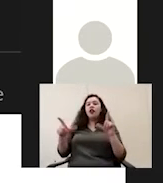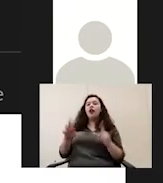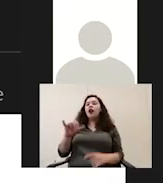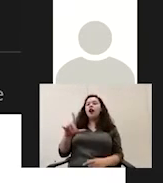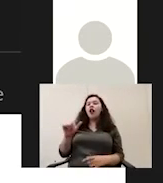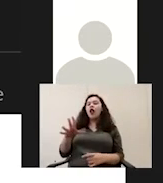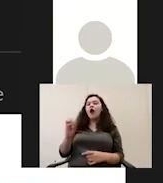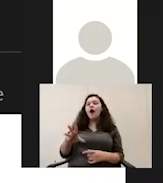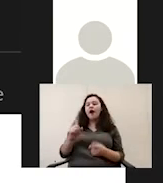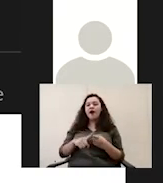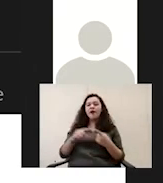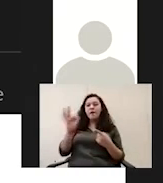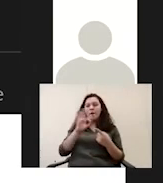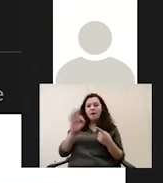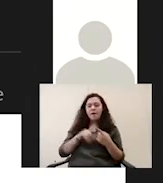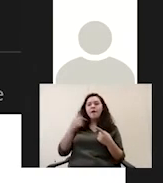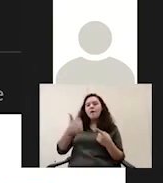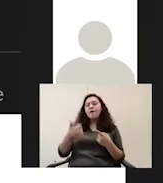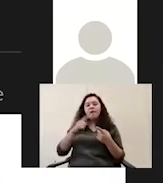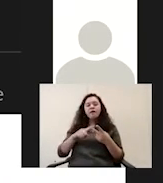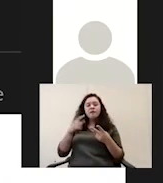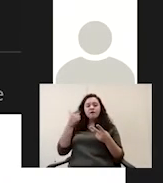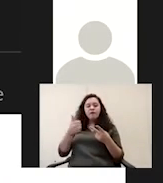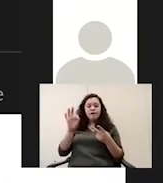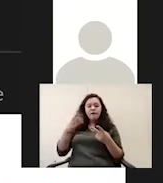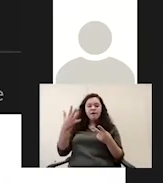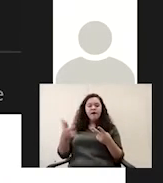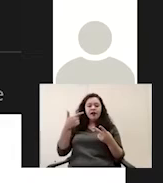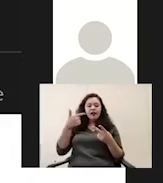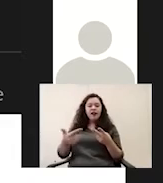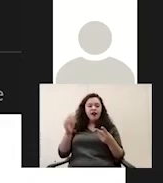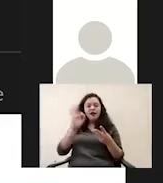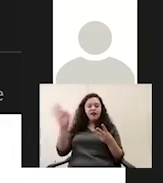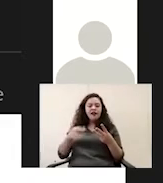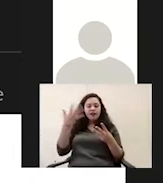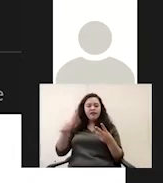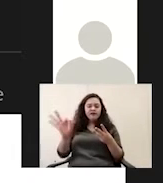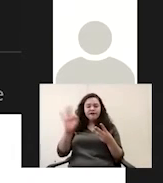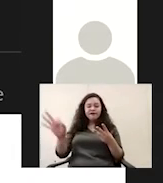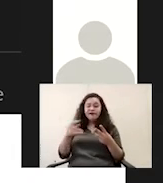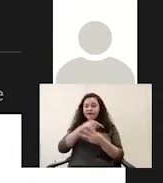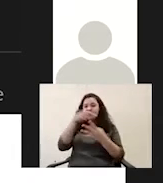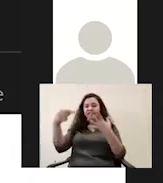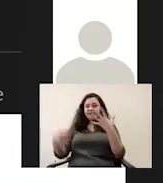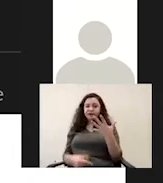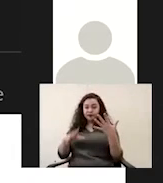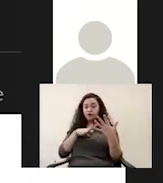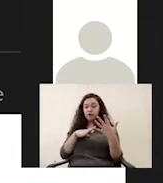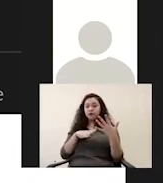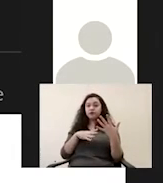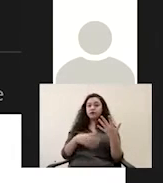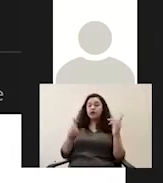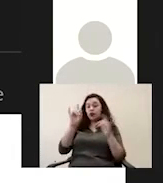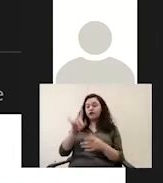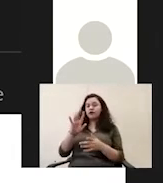son al 4%, que son al 6%, 6.5%, 7%, 10%. En la ficha técnica